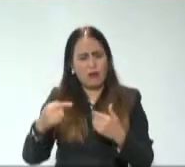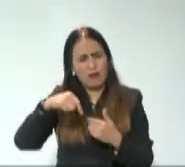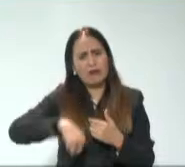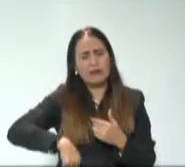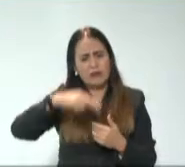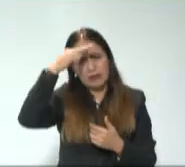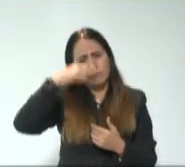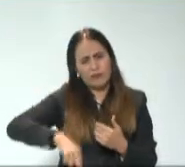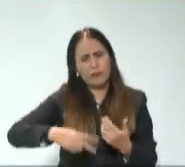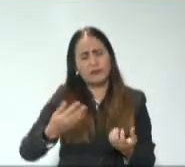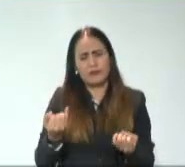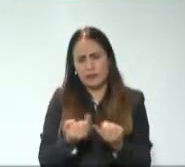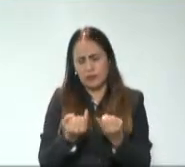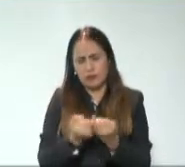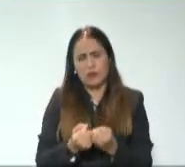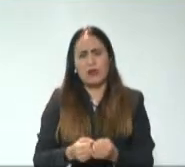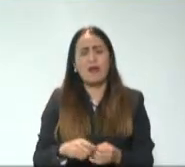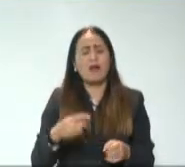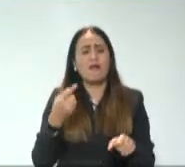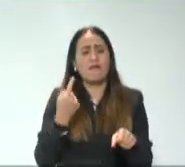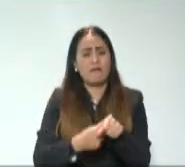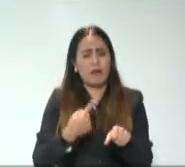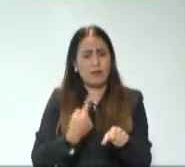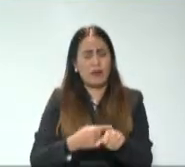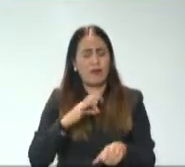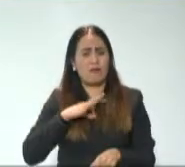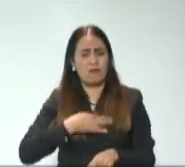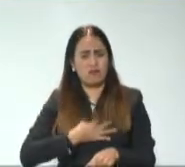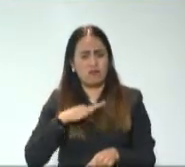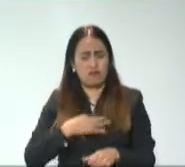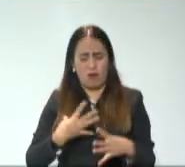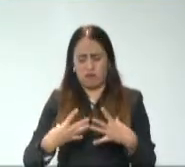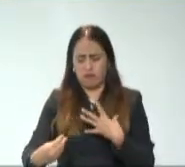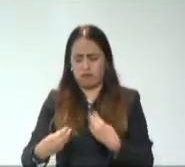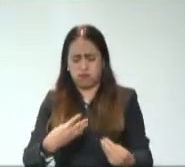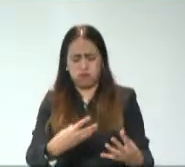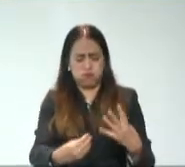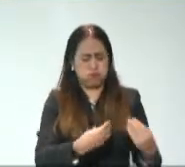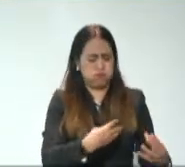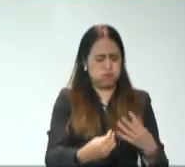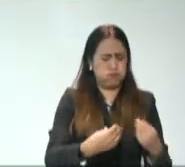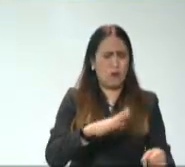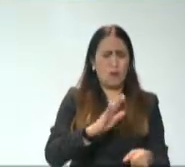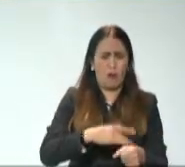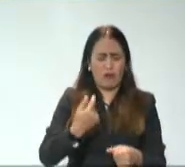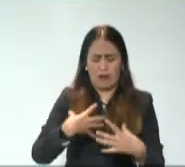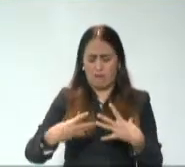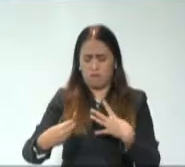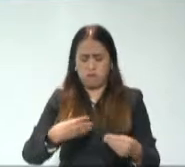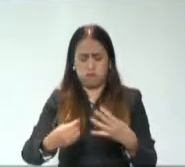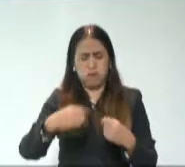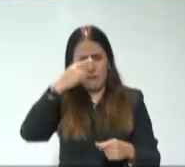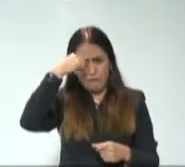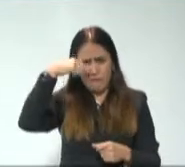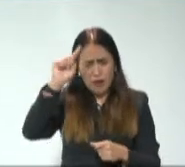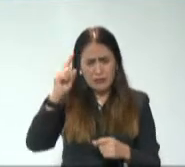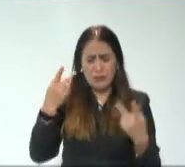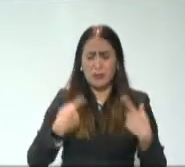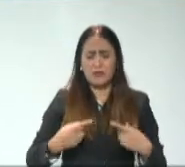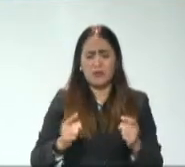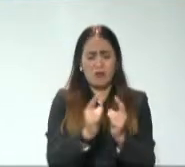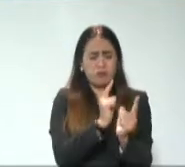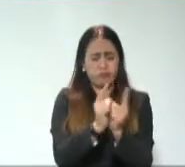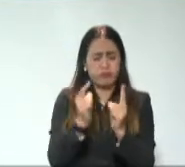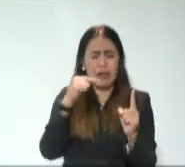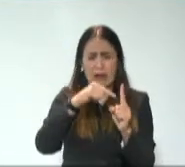enfermedad infecciosa puso en riesgo a la población en general por su fácil propagación por el contacto con personas